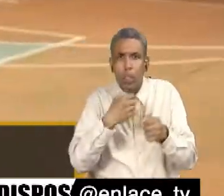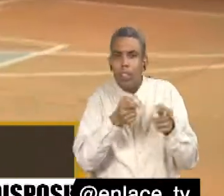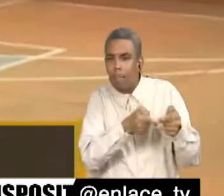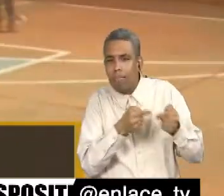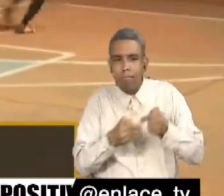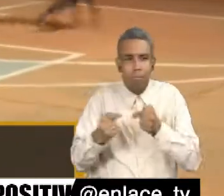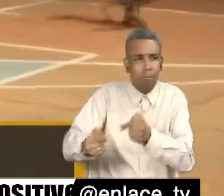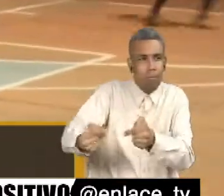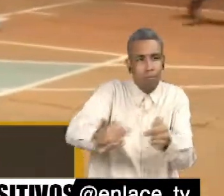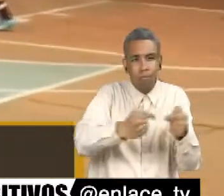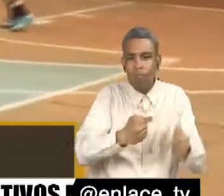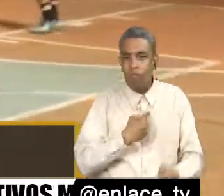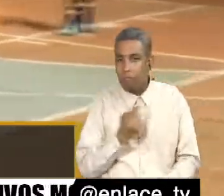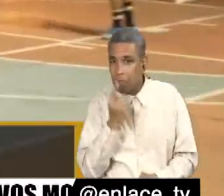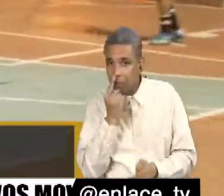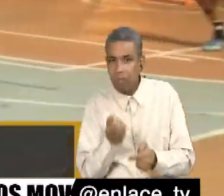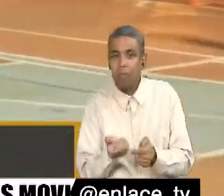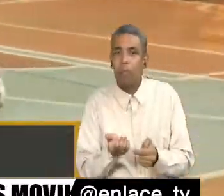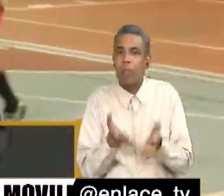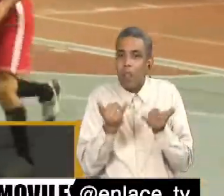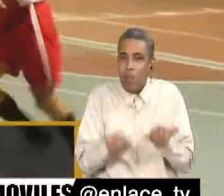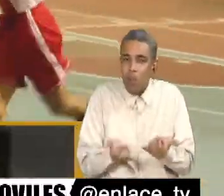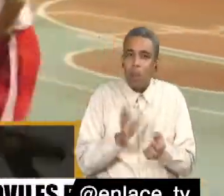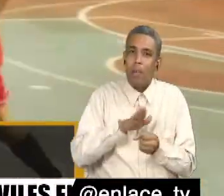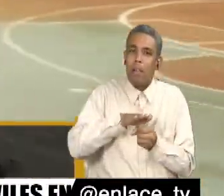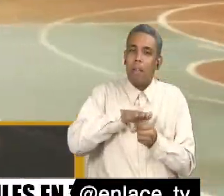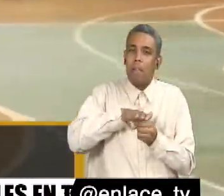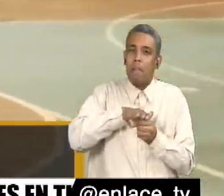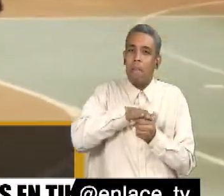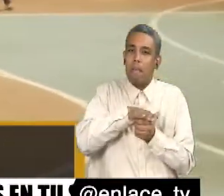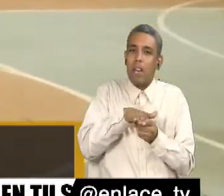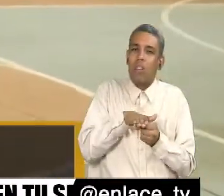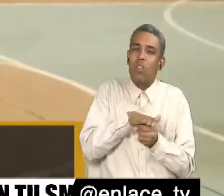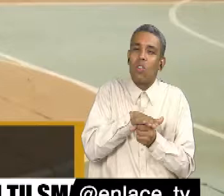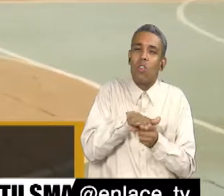estamos realizando en el momento, lo estamos realizando aquí en el colegio,